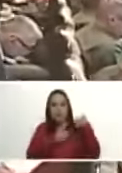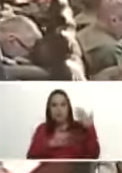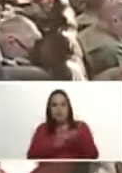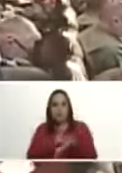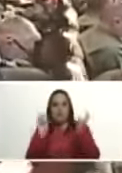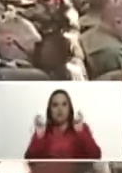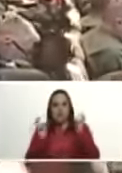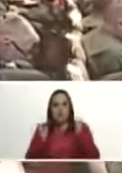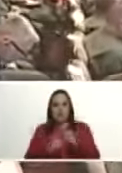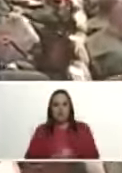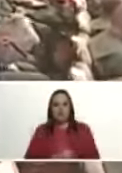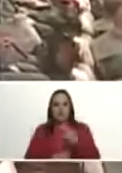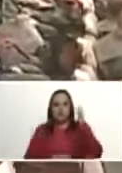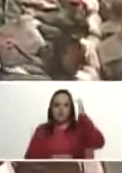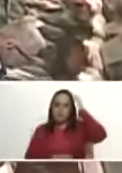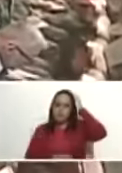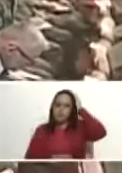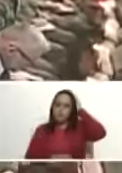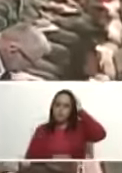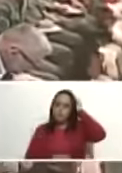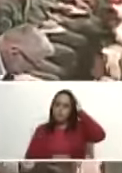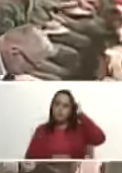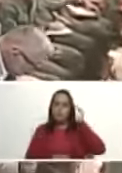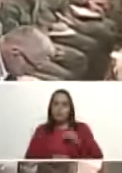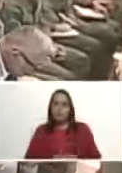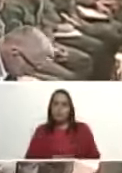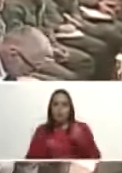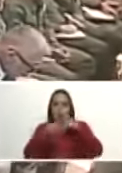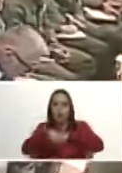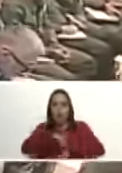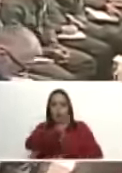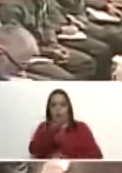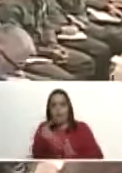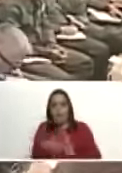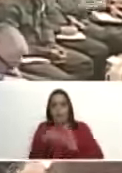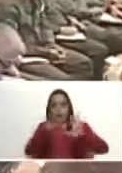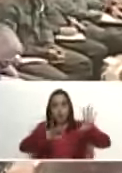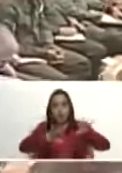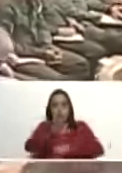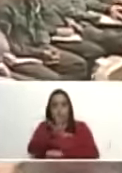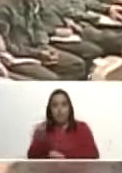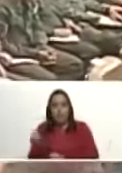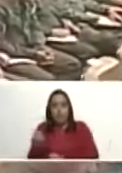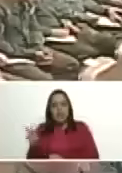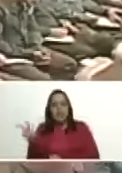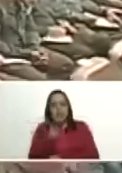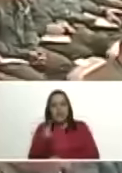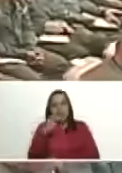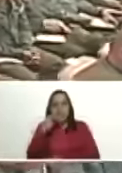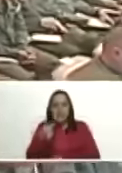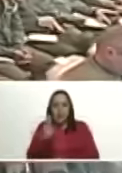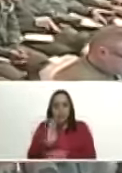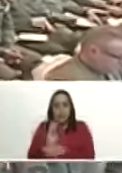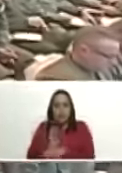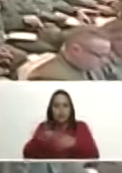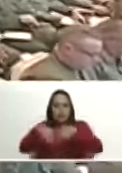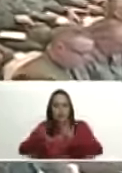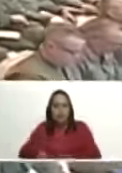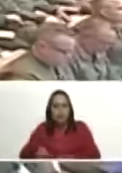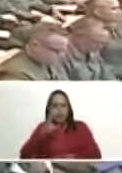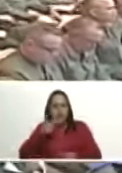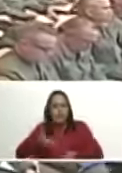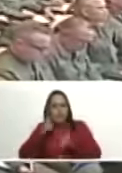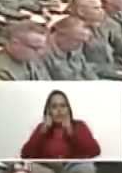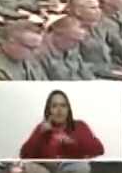Precisamente, el acuerdo de 1850 que Venezuela consideró una protección para frenar los avances